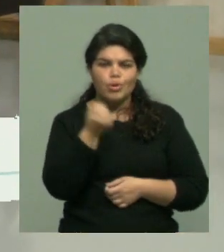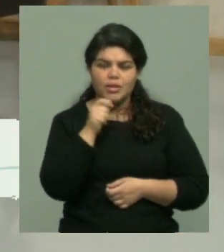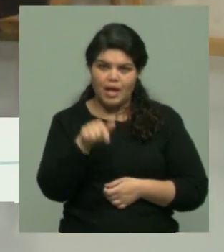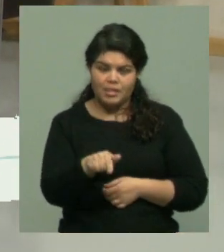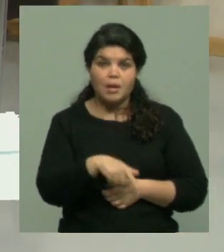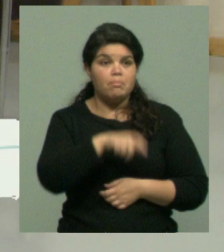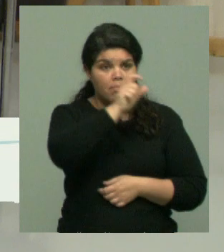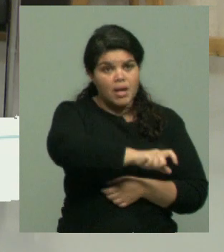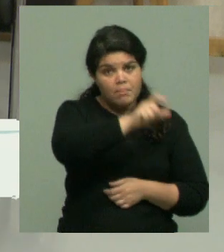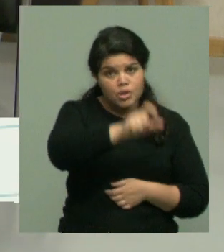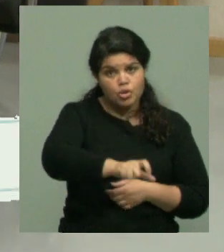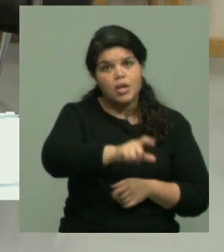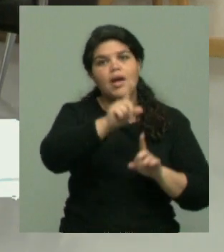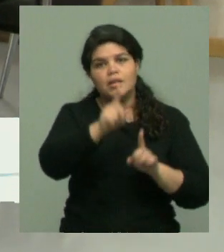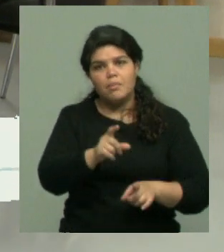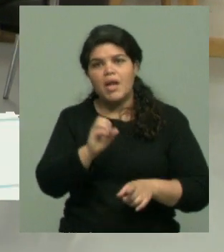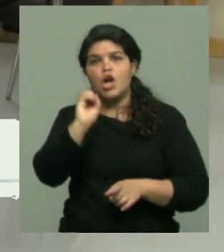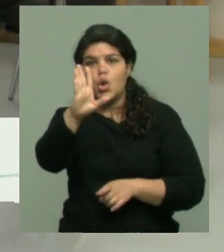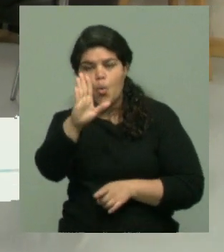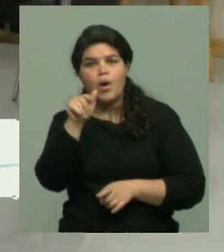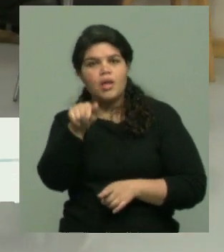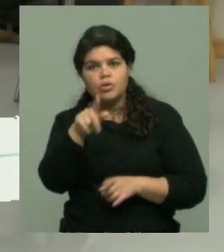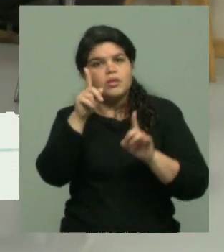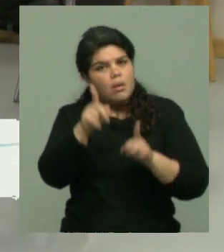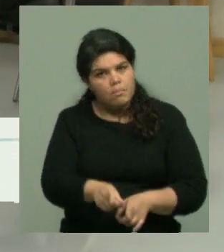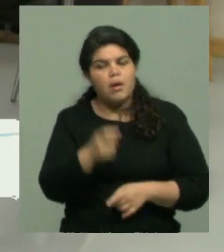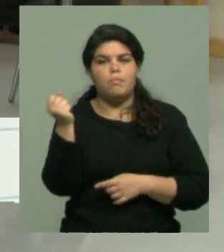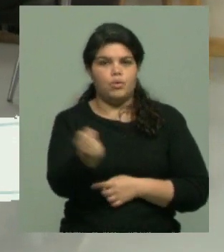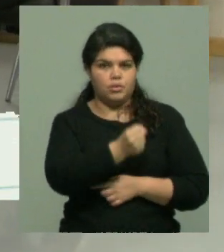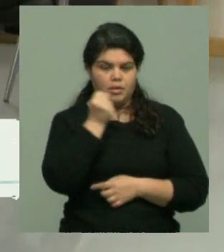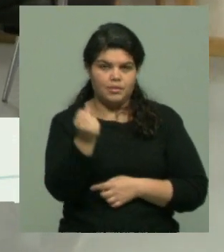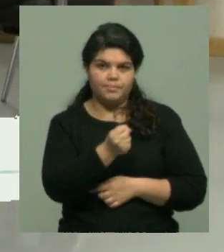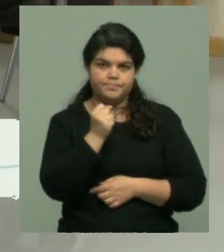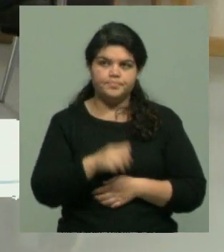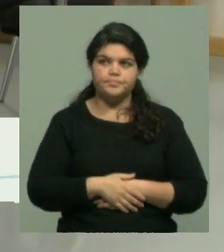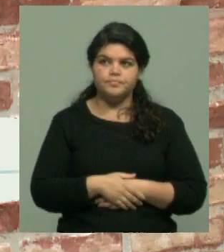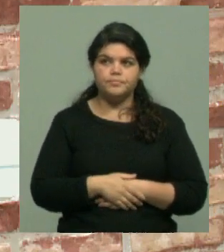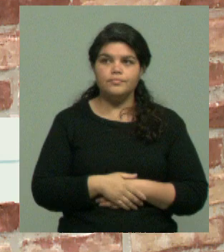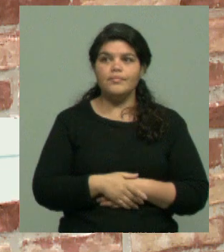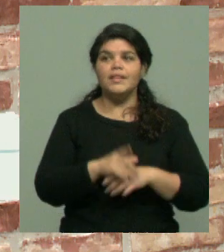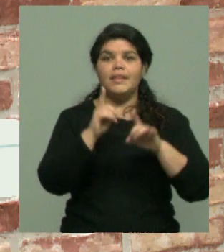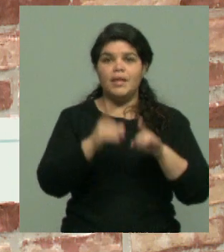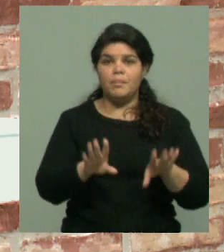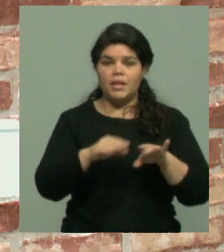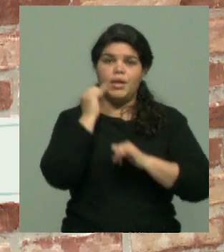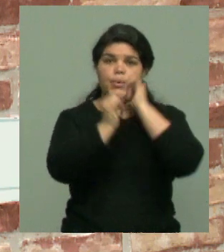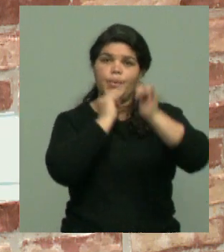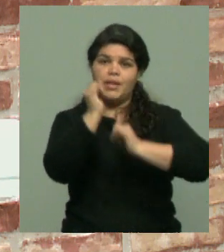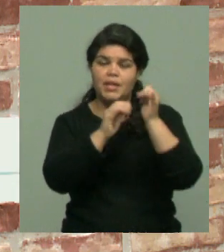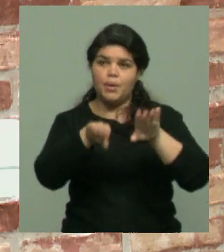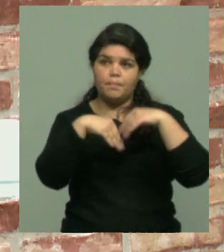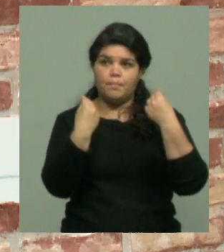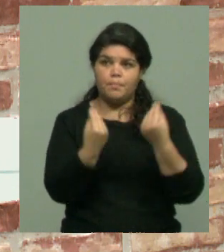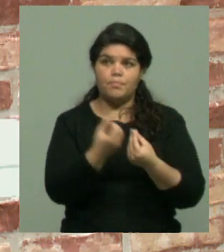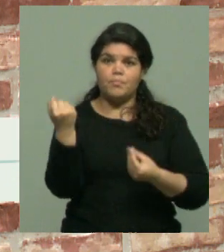deportista como para aquellos que deciden abrir las puertas de sus clubes. Bueno, no quería dejar de repasar de que son 70 los